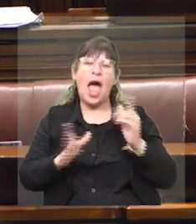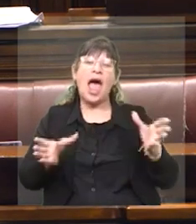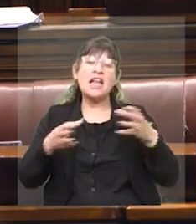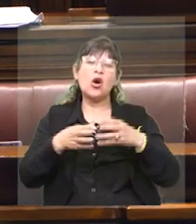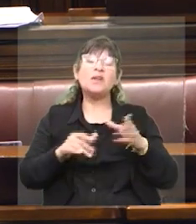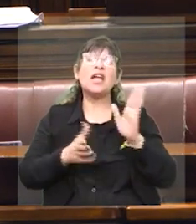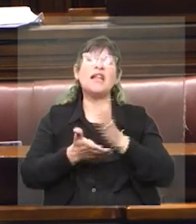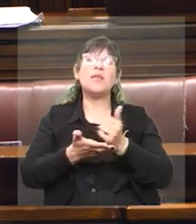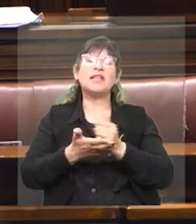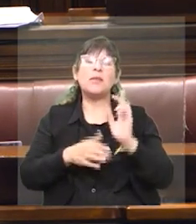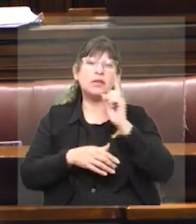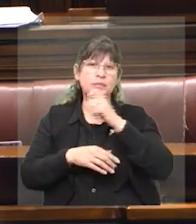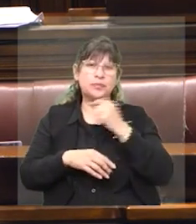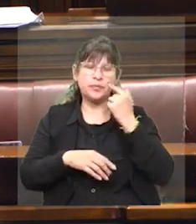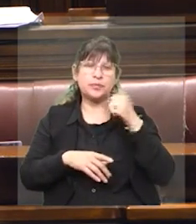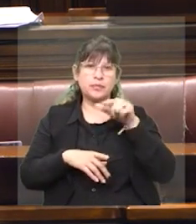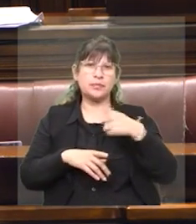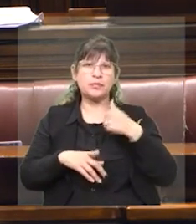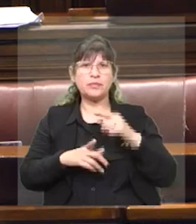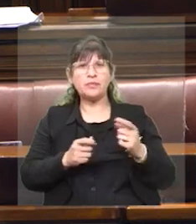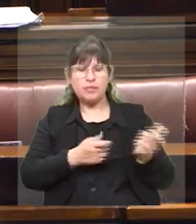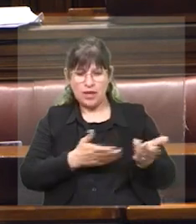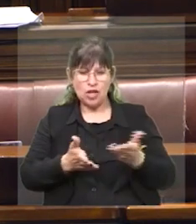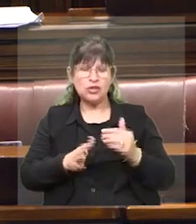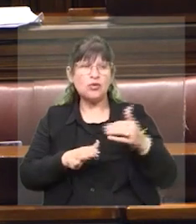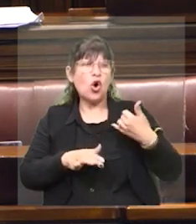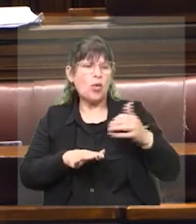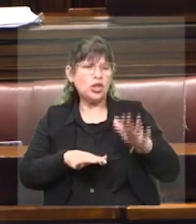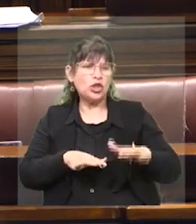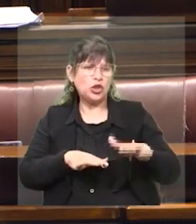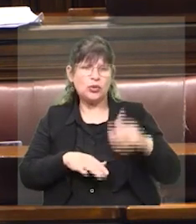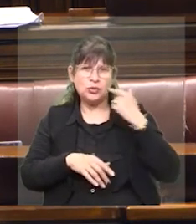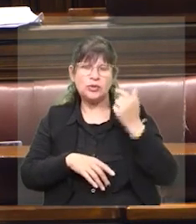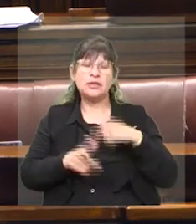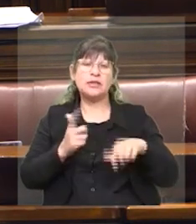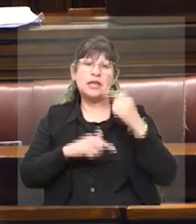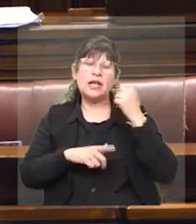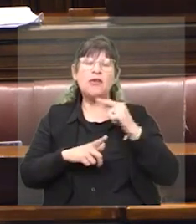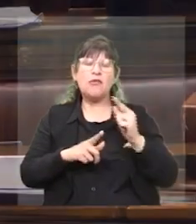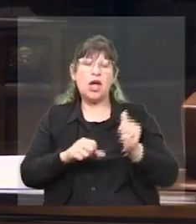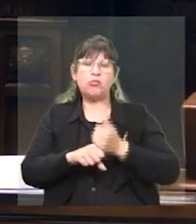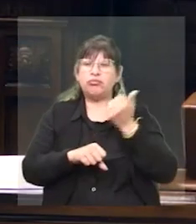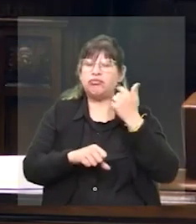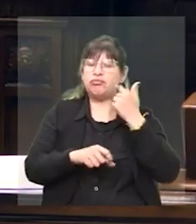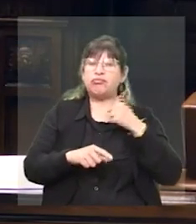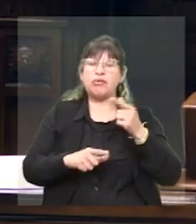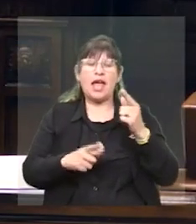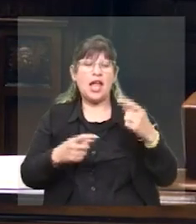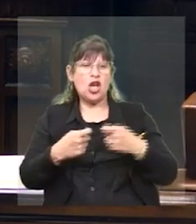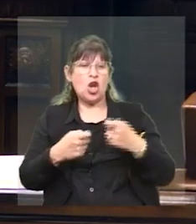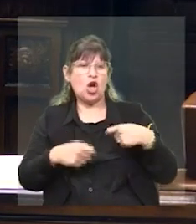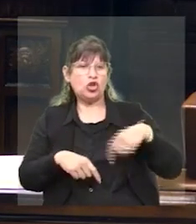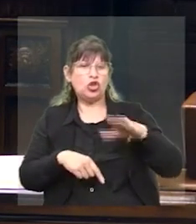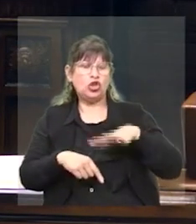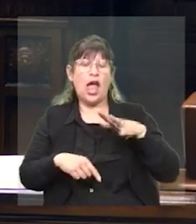tacuarembó que lo recibió desde muy joven fue un triunfador en lo social y en lo comercial hombre de